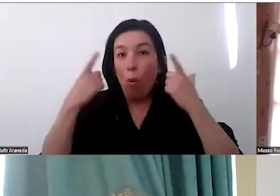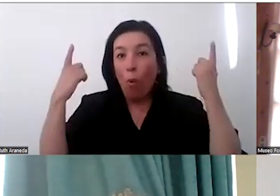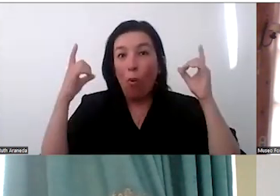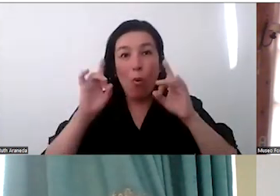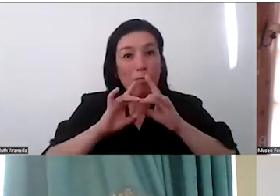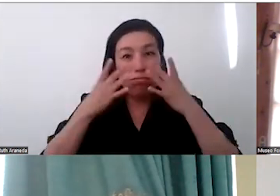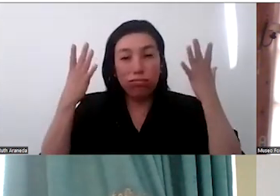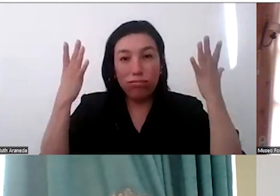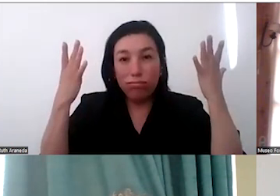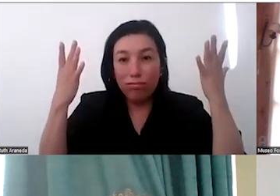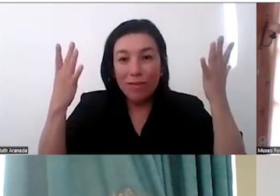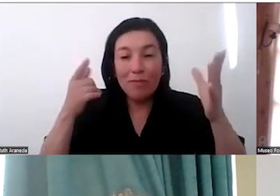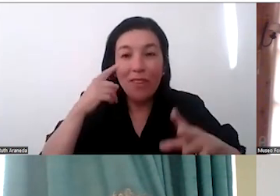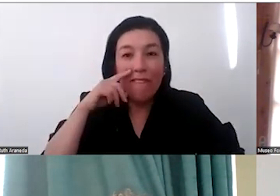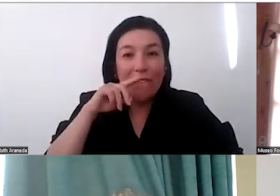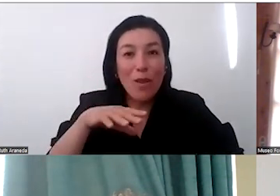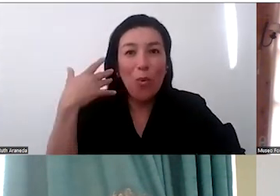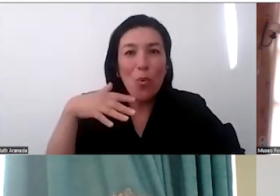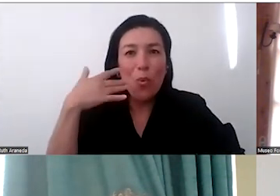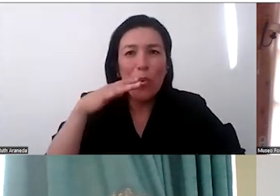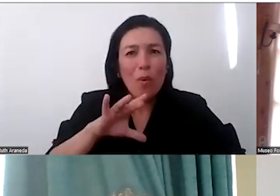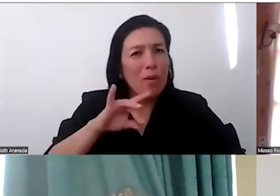maravillamos de ese descubrimiento que